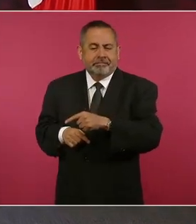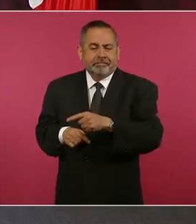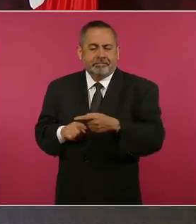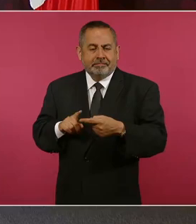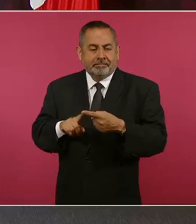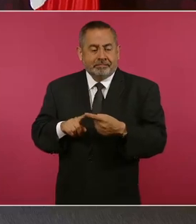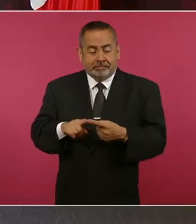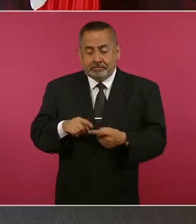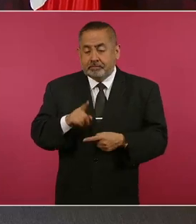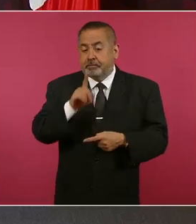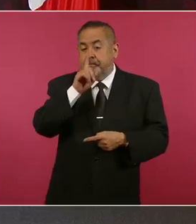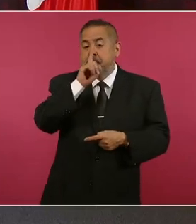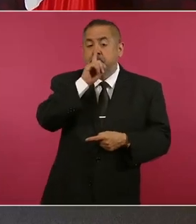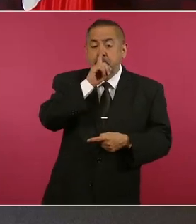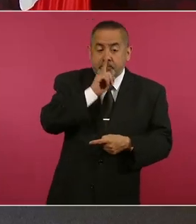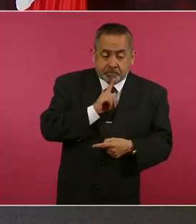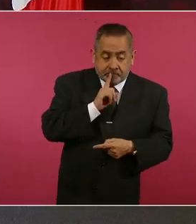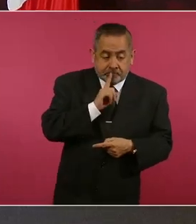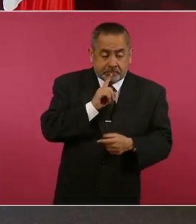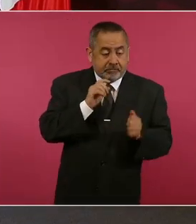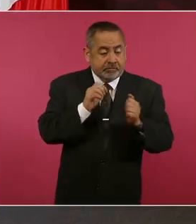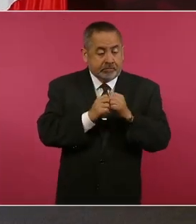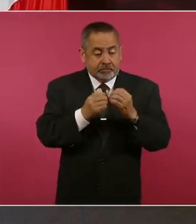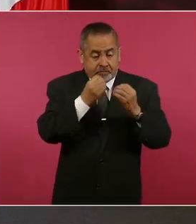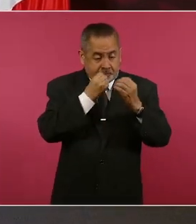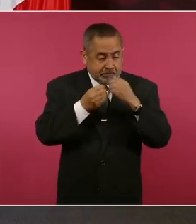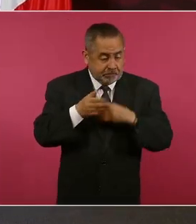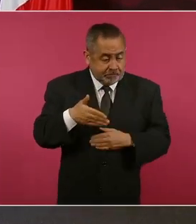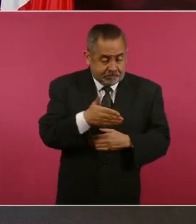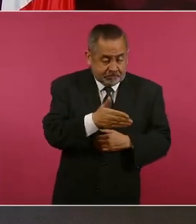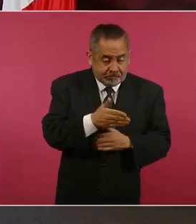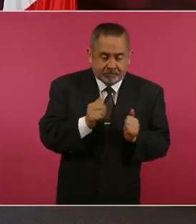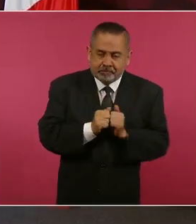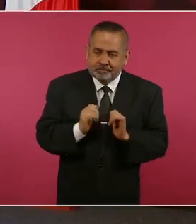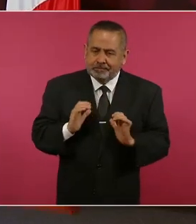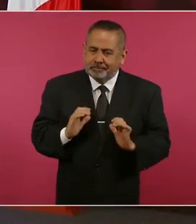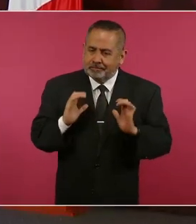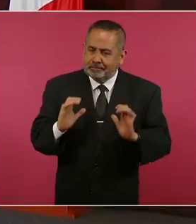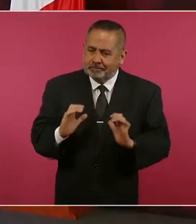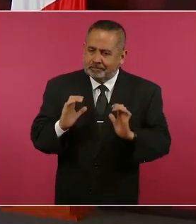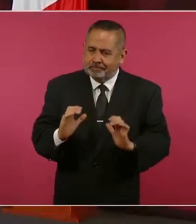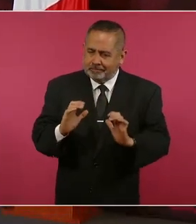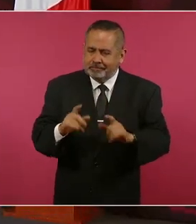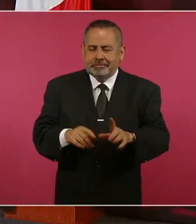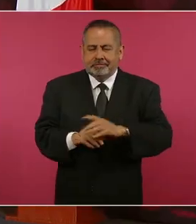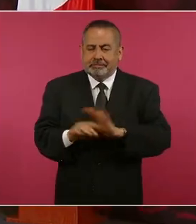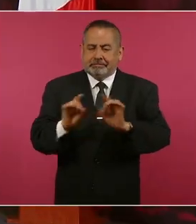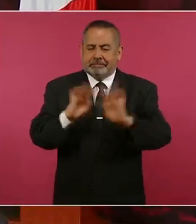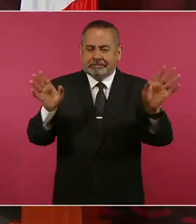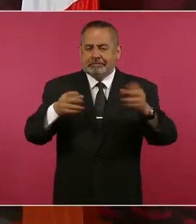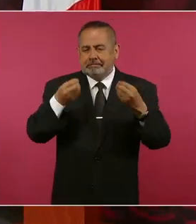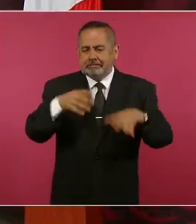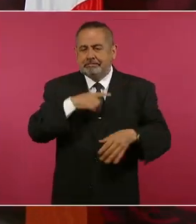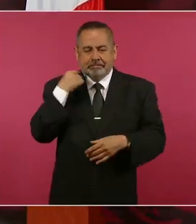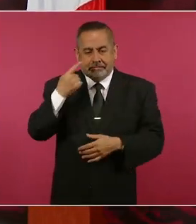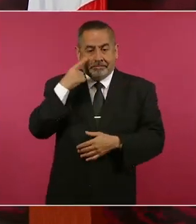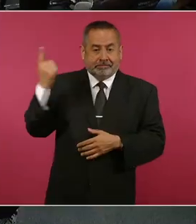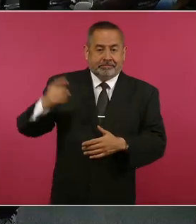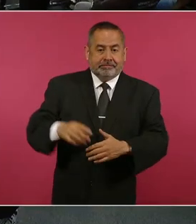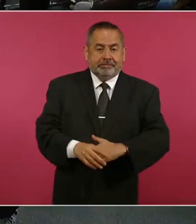comer pescado hay que tener mucho cuidado, porque se puede uno espinar. Pero miren,